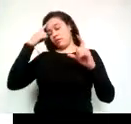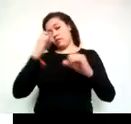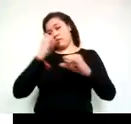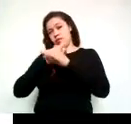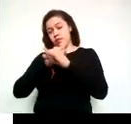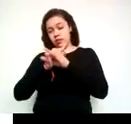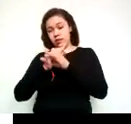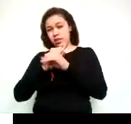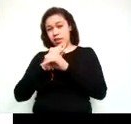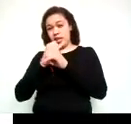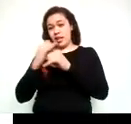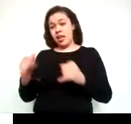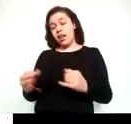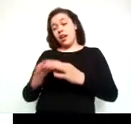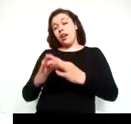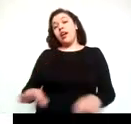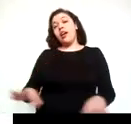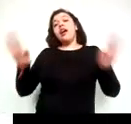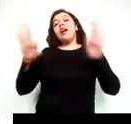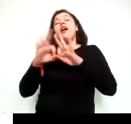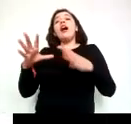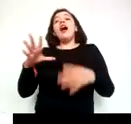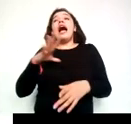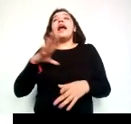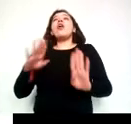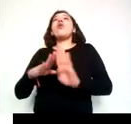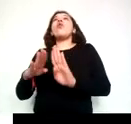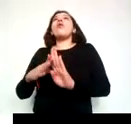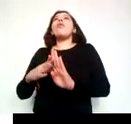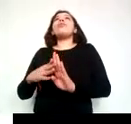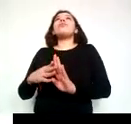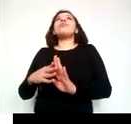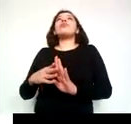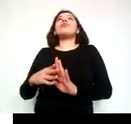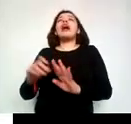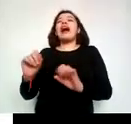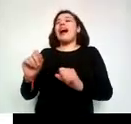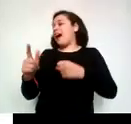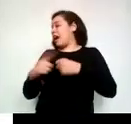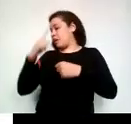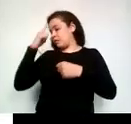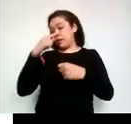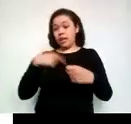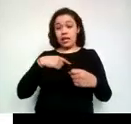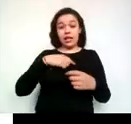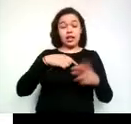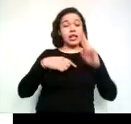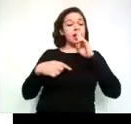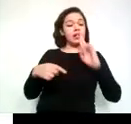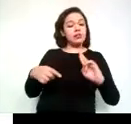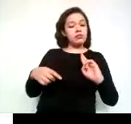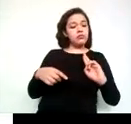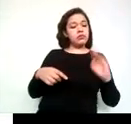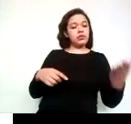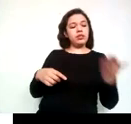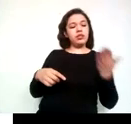que tenga un candado que me ayude a vincular ese cuestionario con la persona que me está